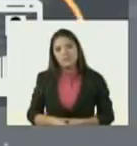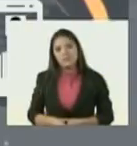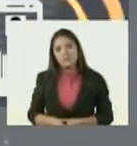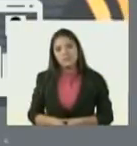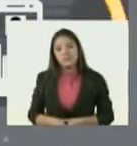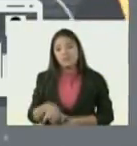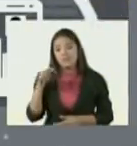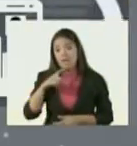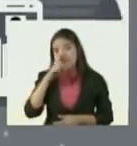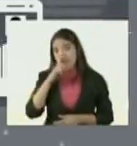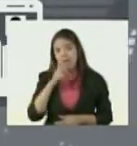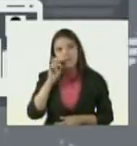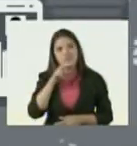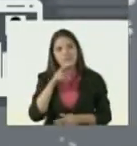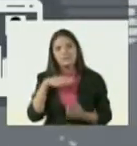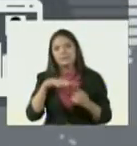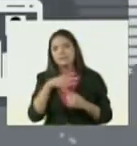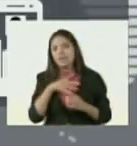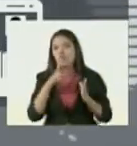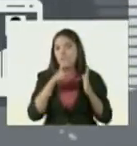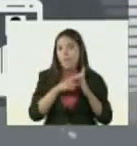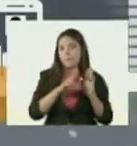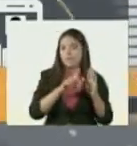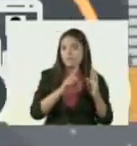este año, enfrentando 2016,